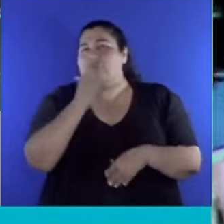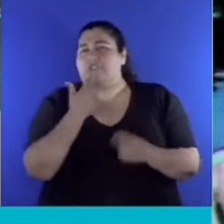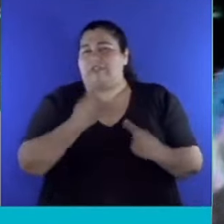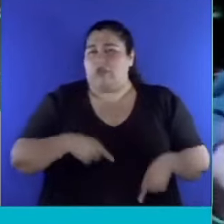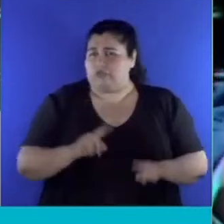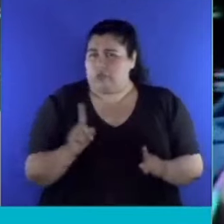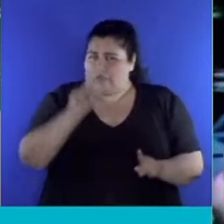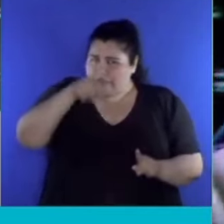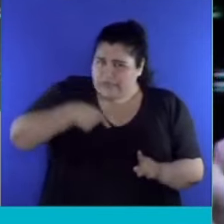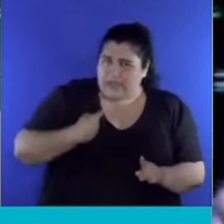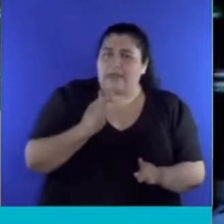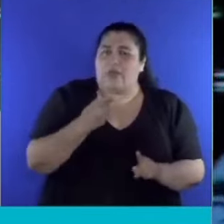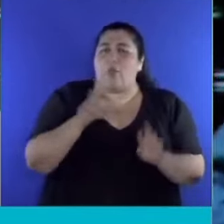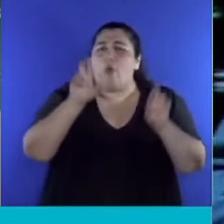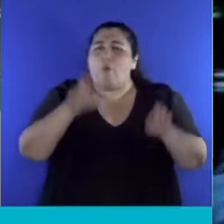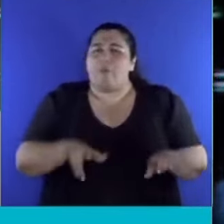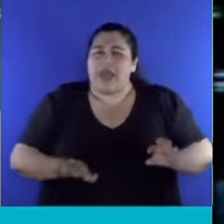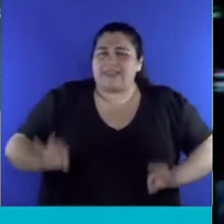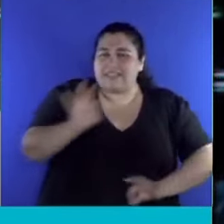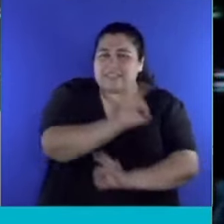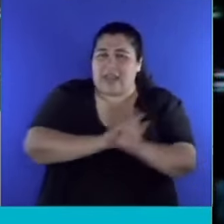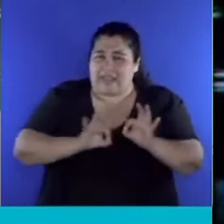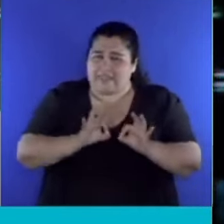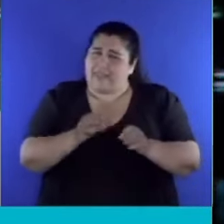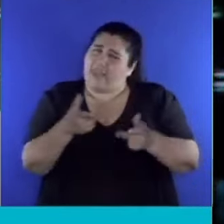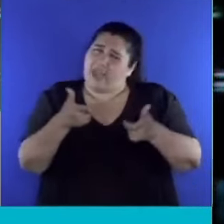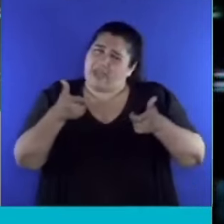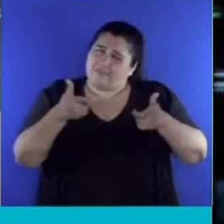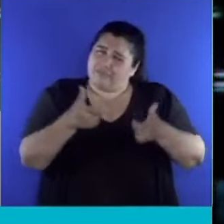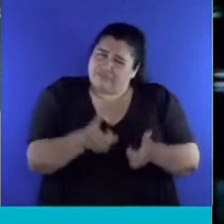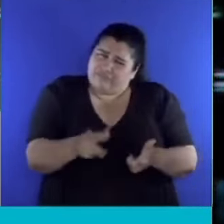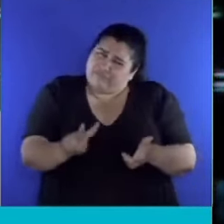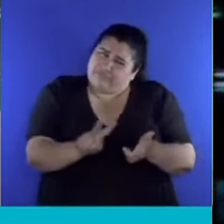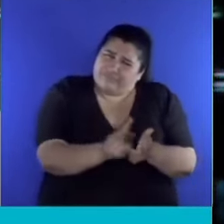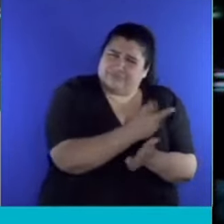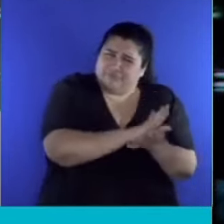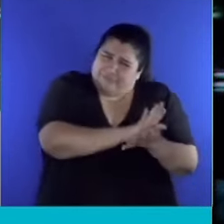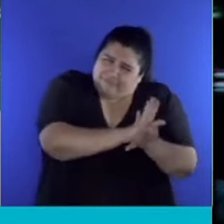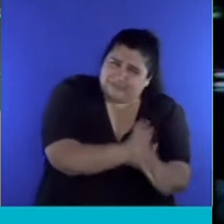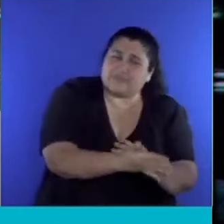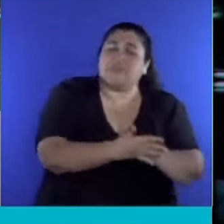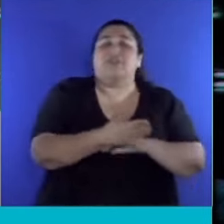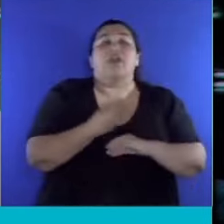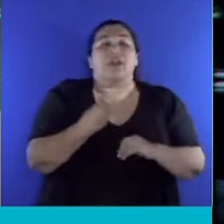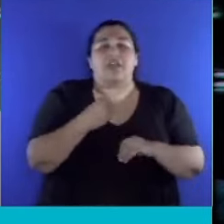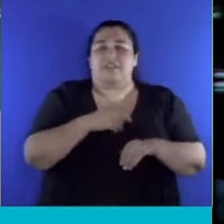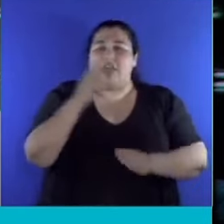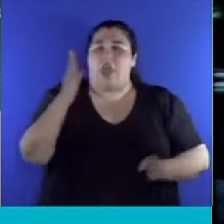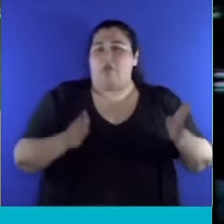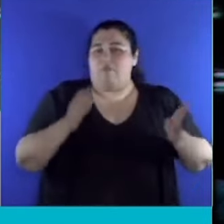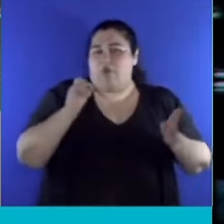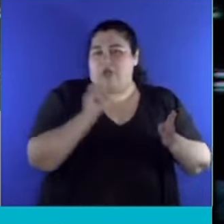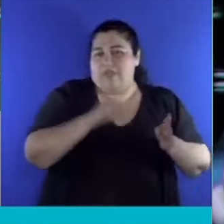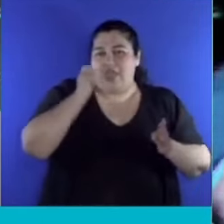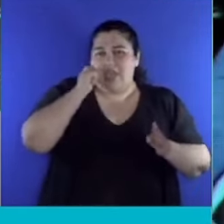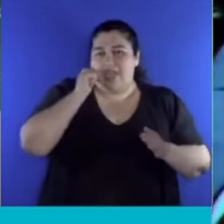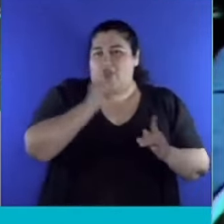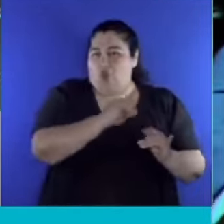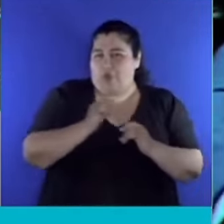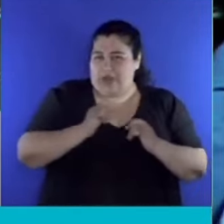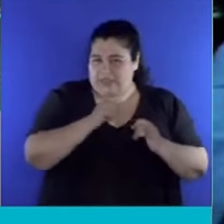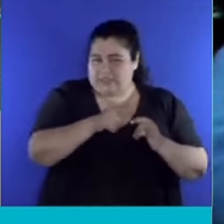fueron parte de un plan sistemático de Exterminio un genocidio contra una generación militante a la que